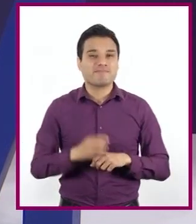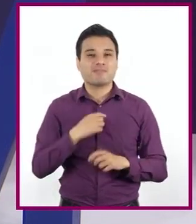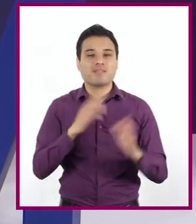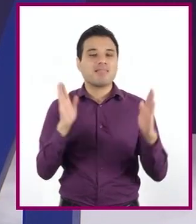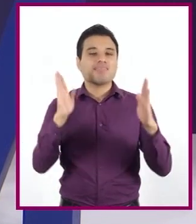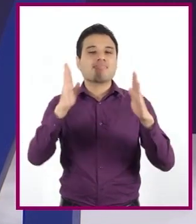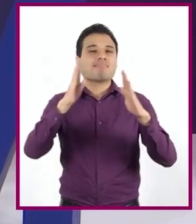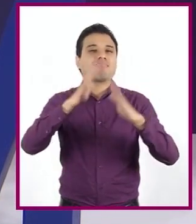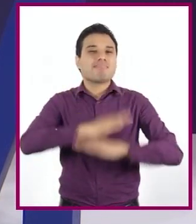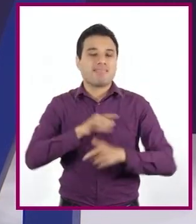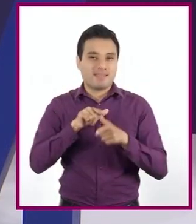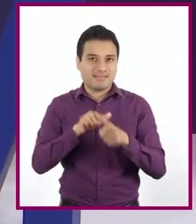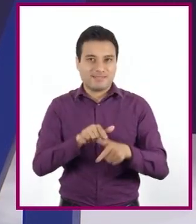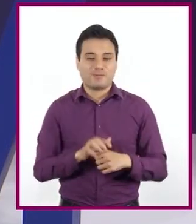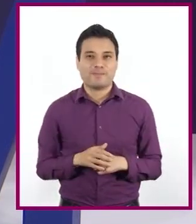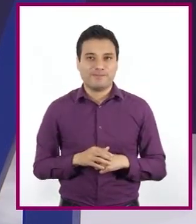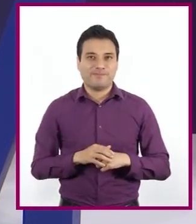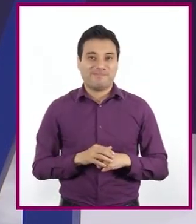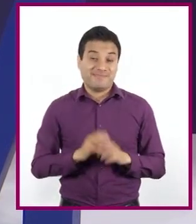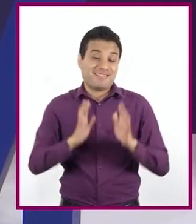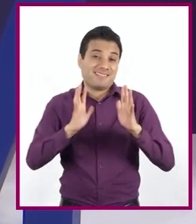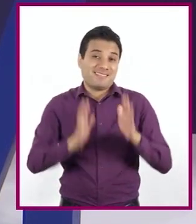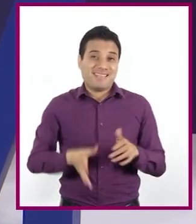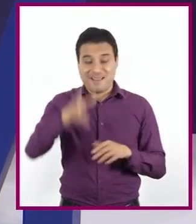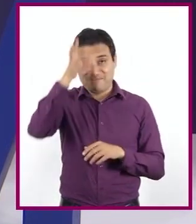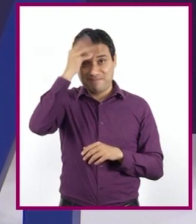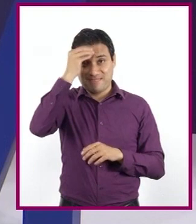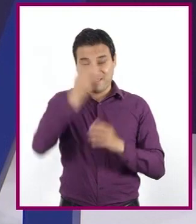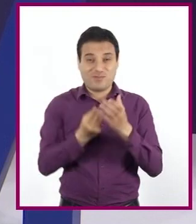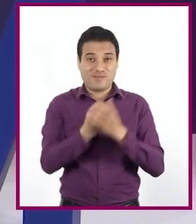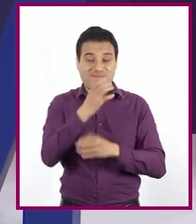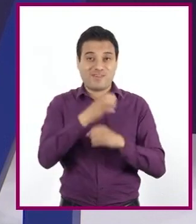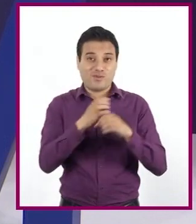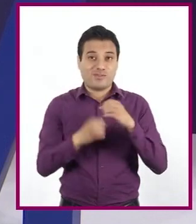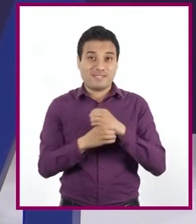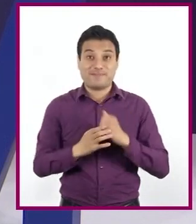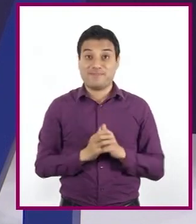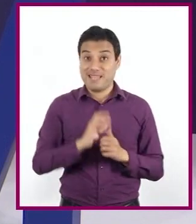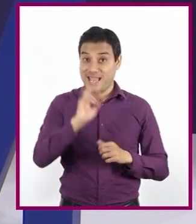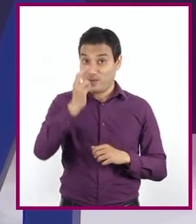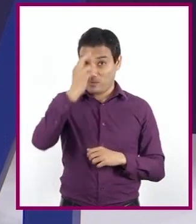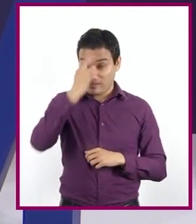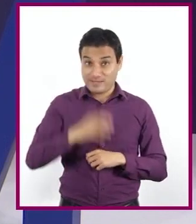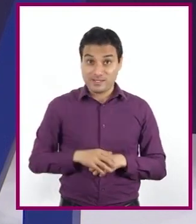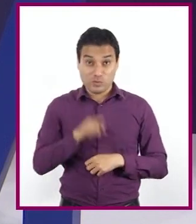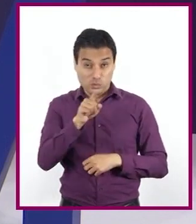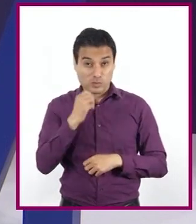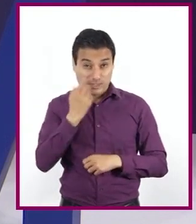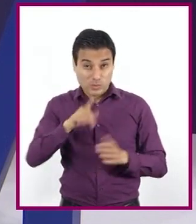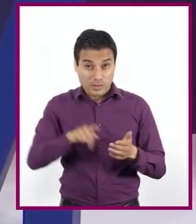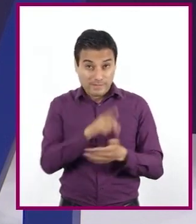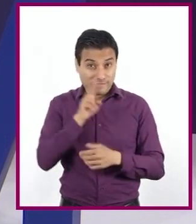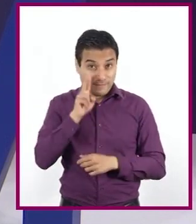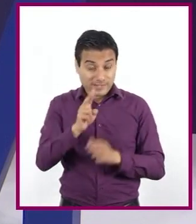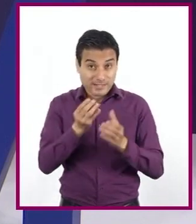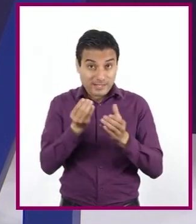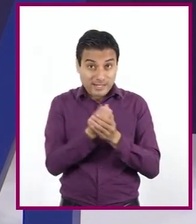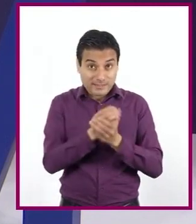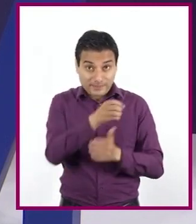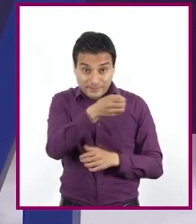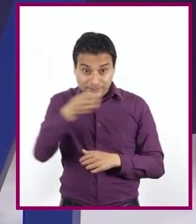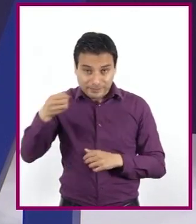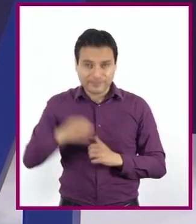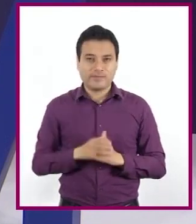Ando. Hemos aprendido algo nuevo juntos. Y recuerden que si quieren volver a revisar nuestra sesión,